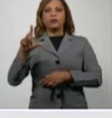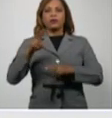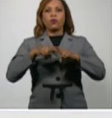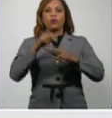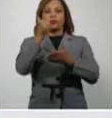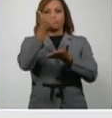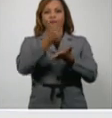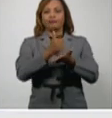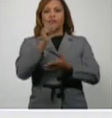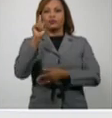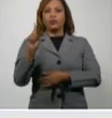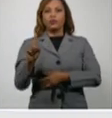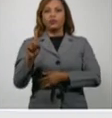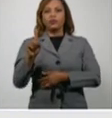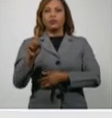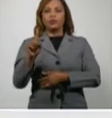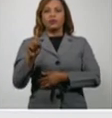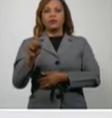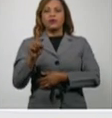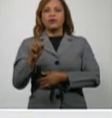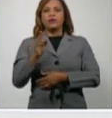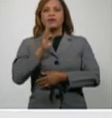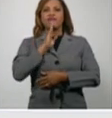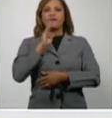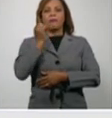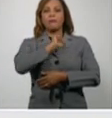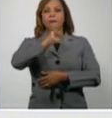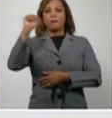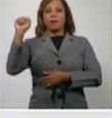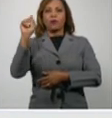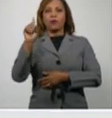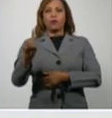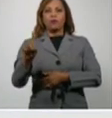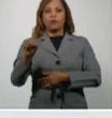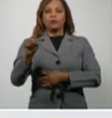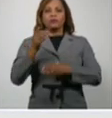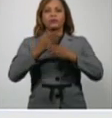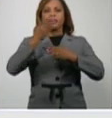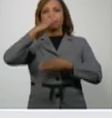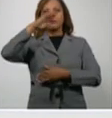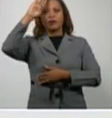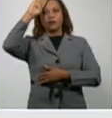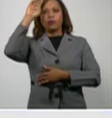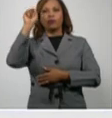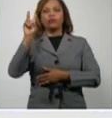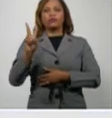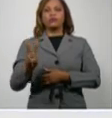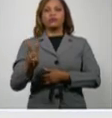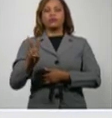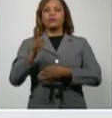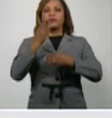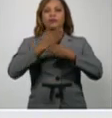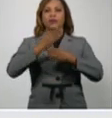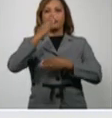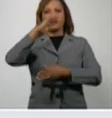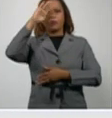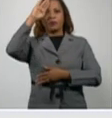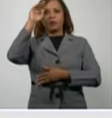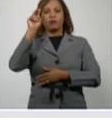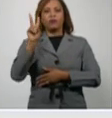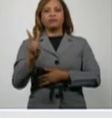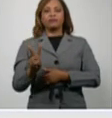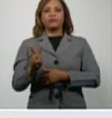Holguín y uno en Báguano. En Santiago de Cuba, 2 casos importados del municipio